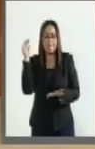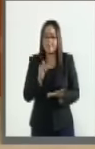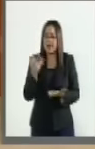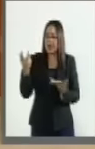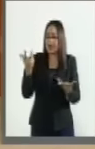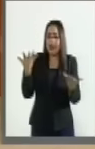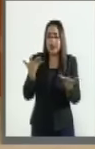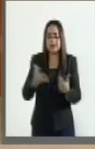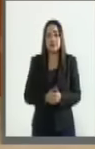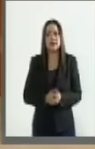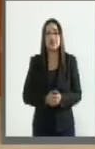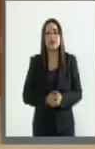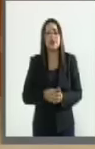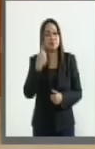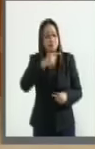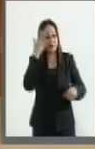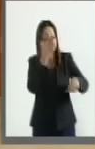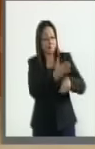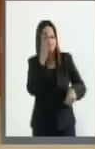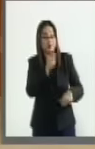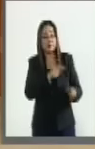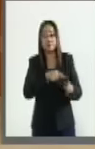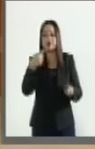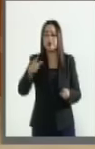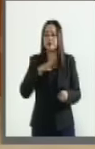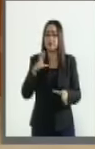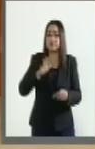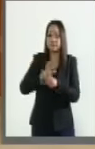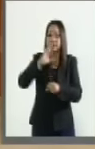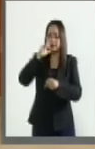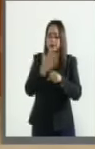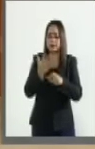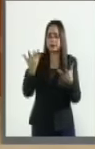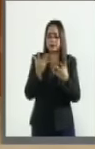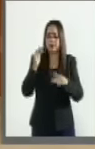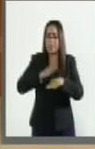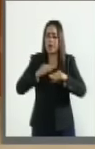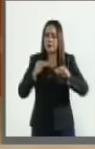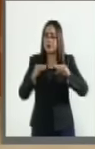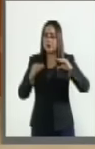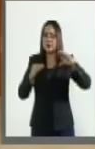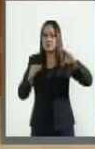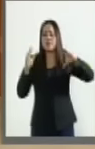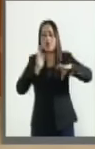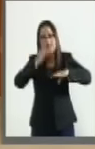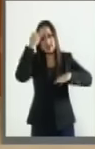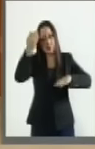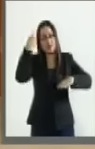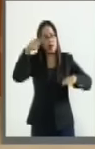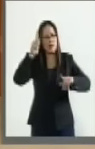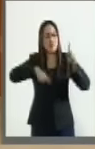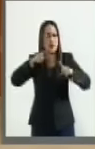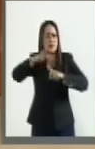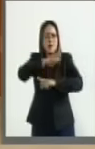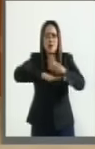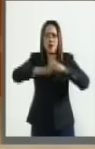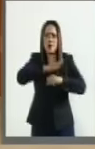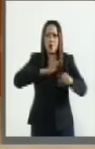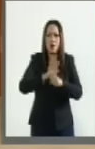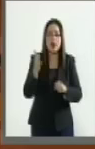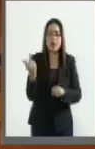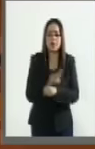es, que en su rango de sanción se otorga al juzgador la facultad de incrementar la pena proporcionalmente a las circunstancias específicas de